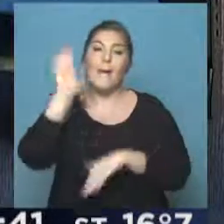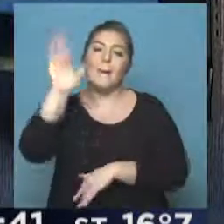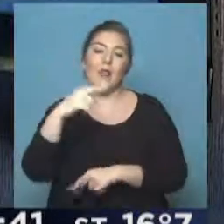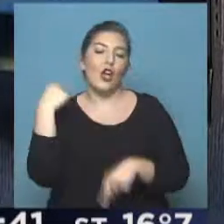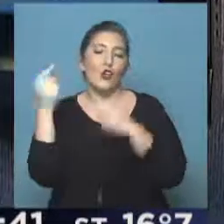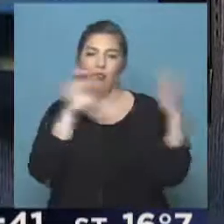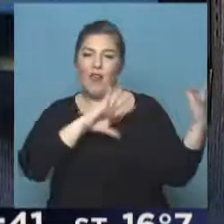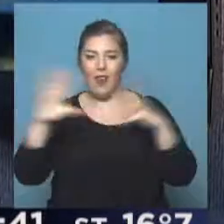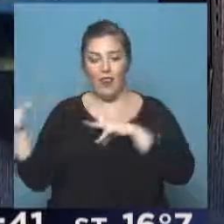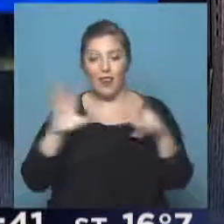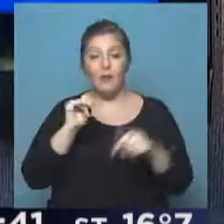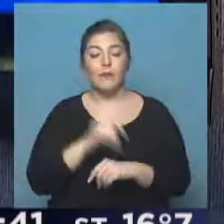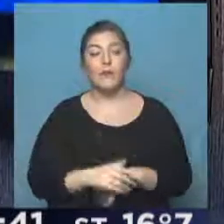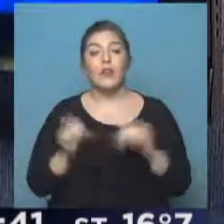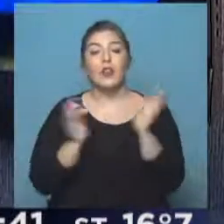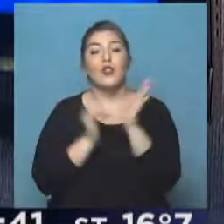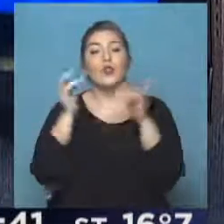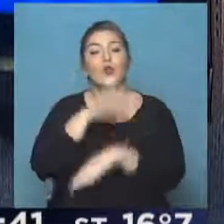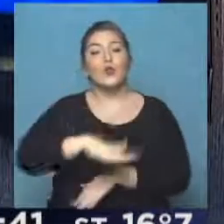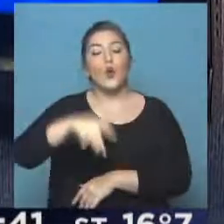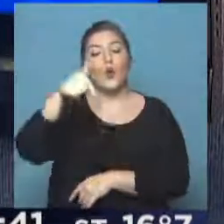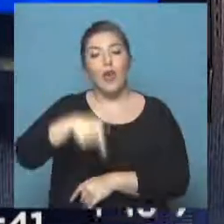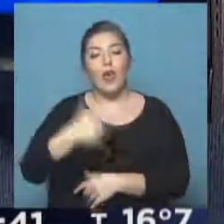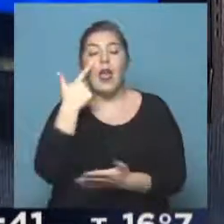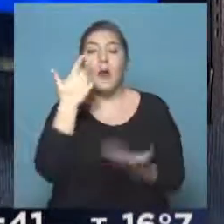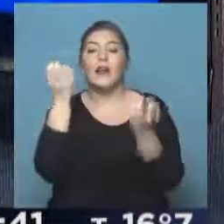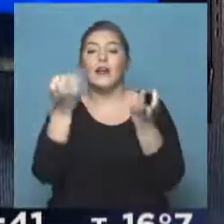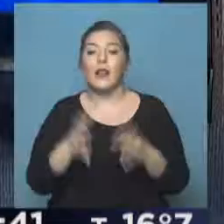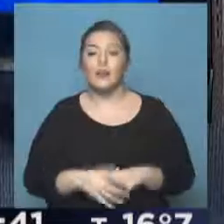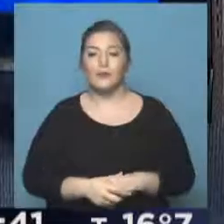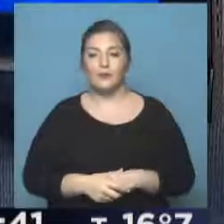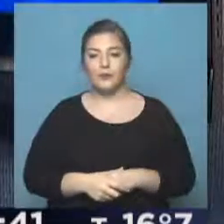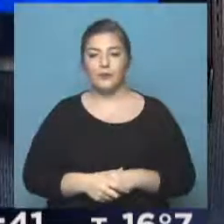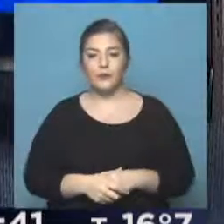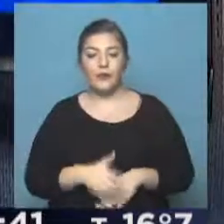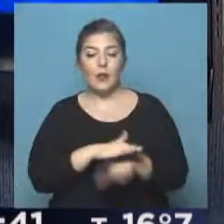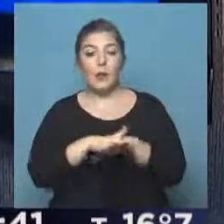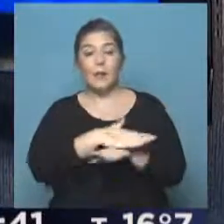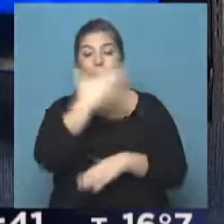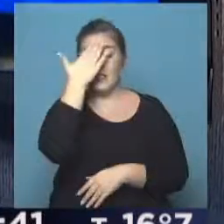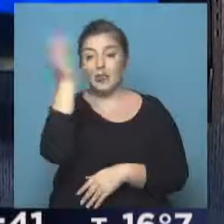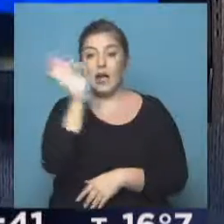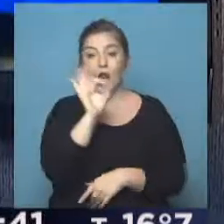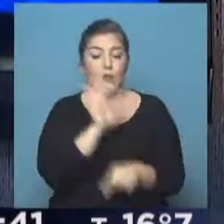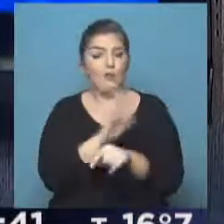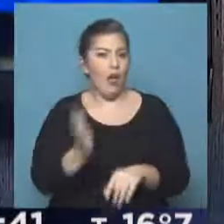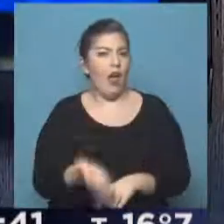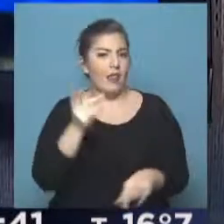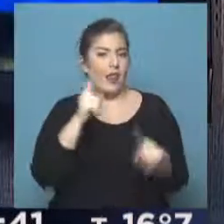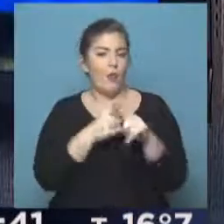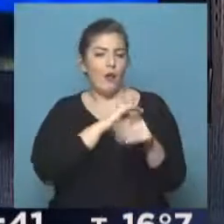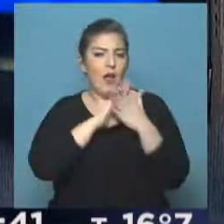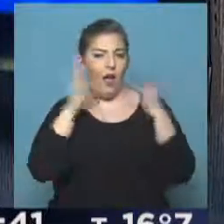mantiene inestable. En la ciudad de Buenos Aires, a ver cómo amanecemos. La mínima, 15 grados, alta para la época del